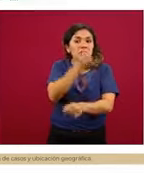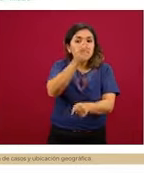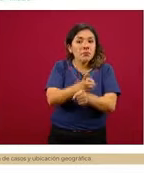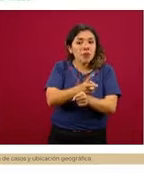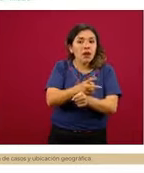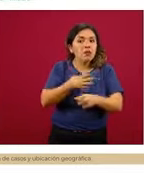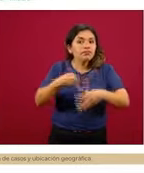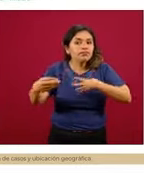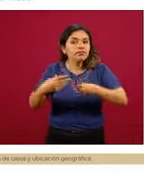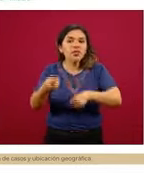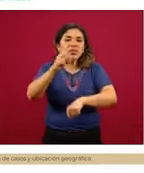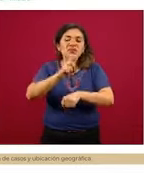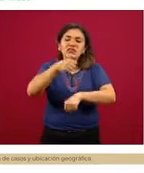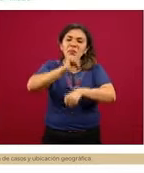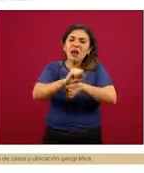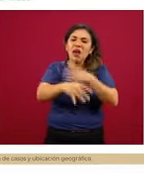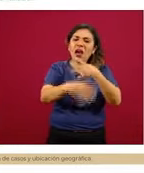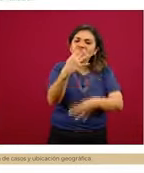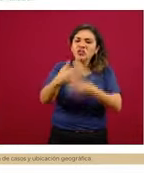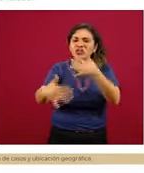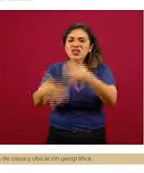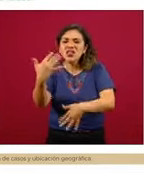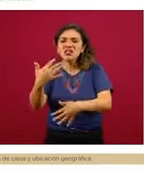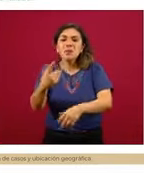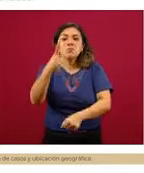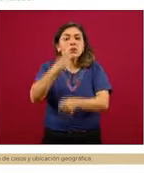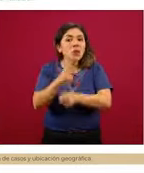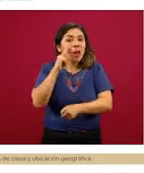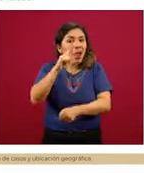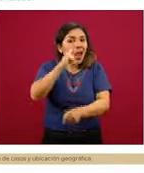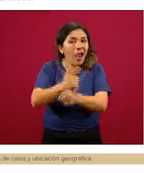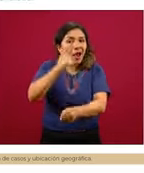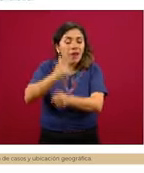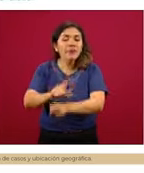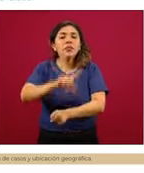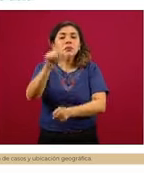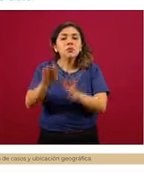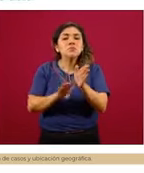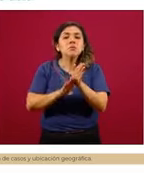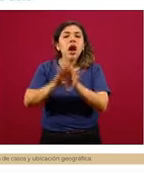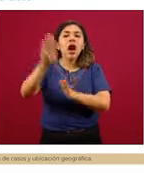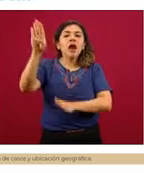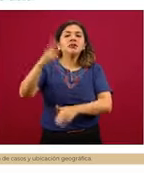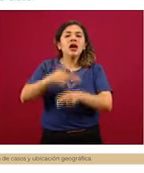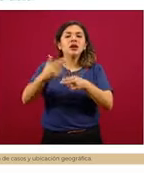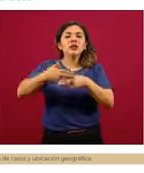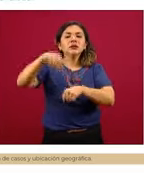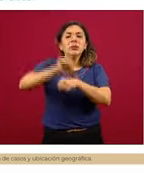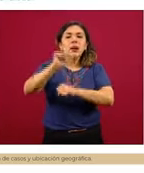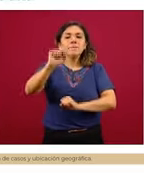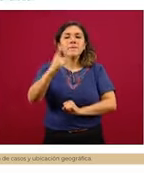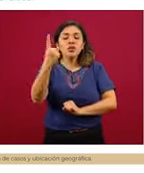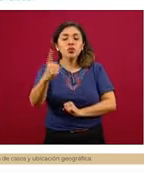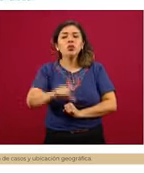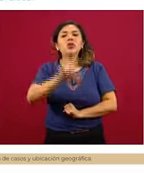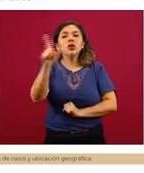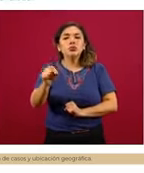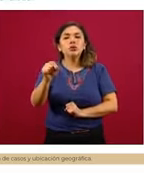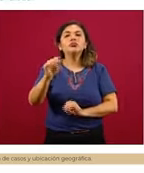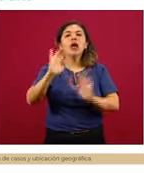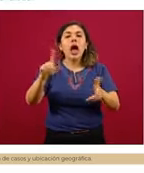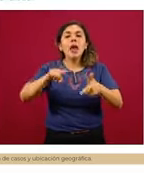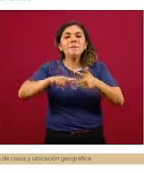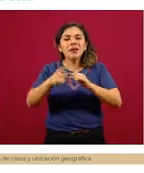su transmisión, 14-15 los primeros casos, empieza a incrementar hasta la semana 21 y luego tiene un